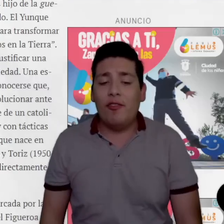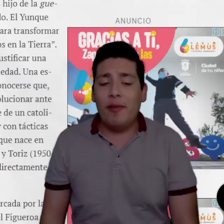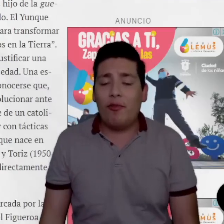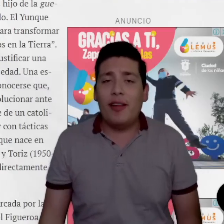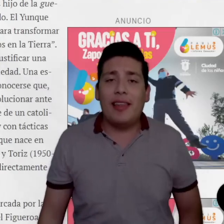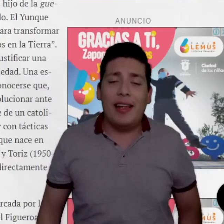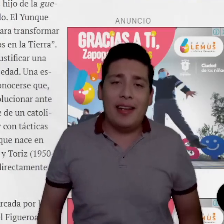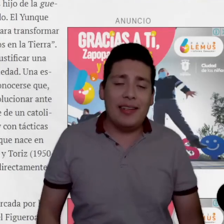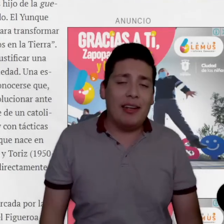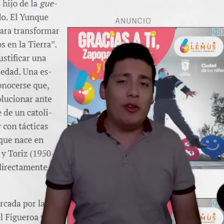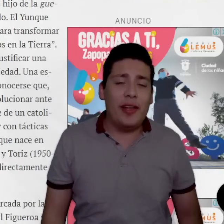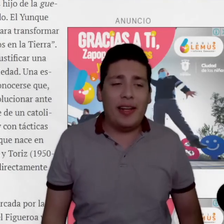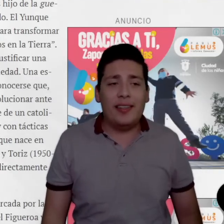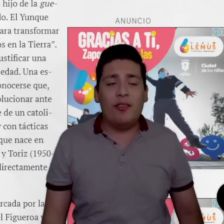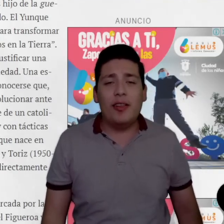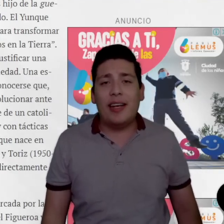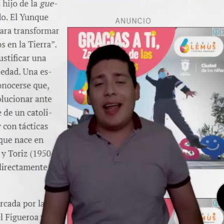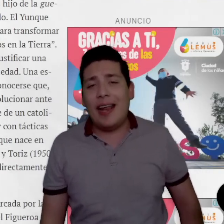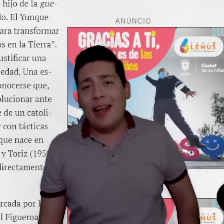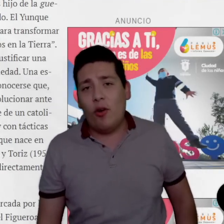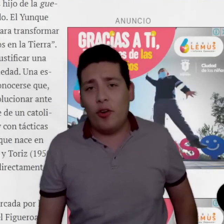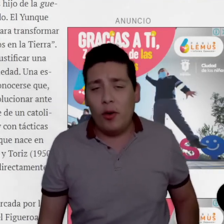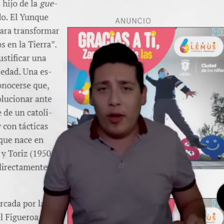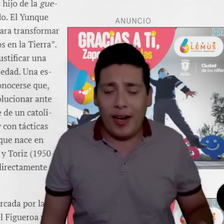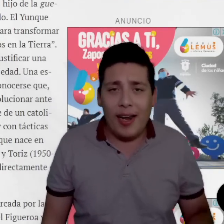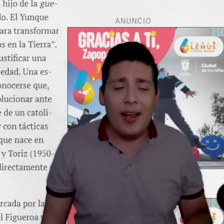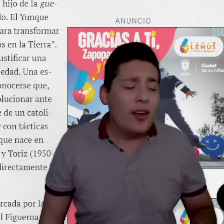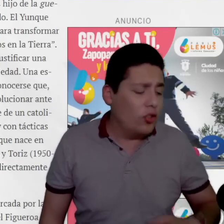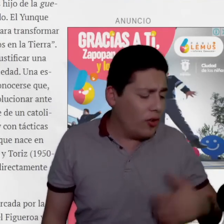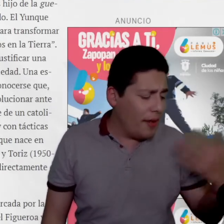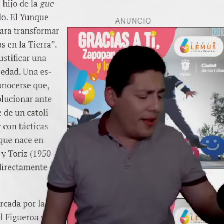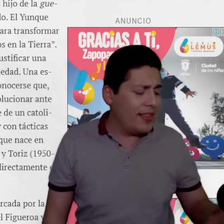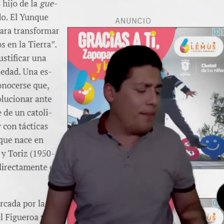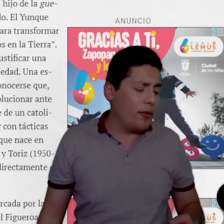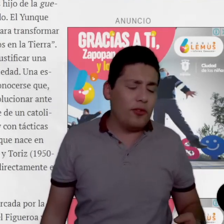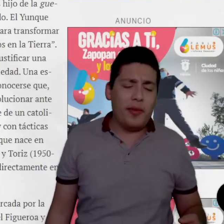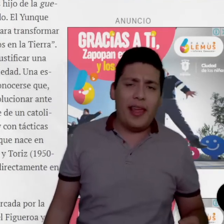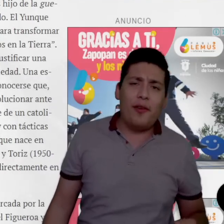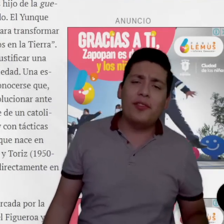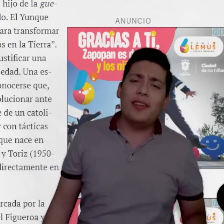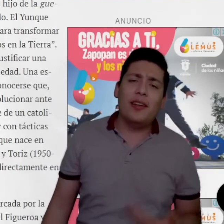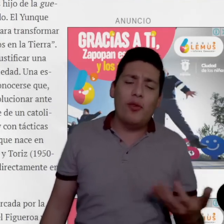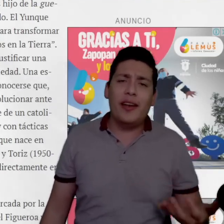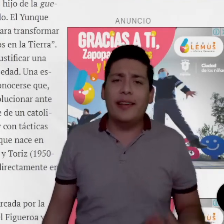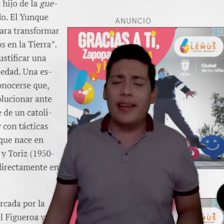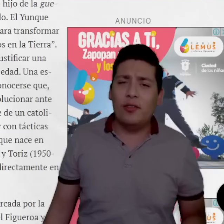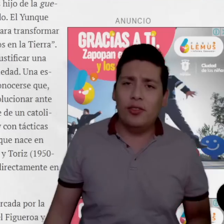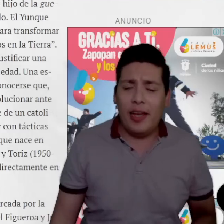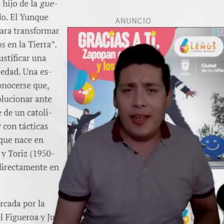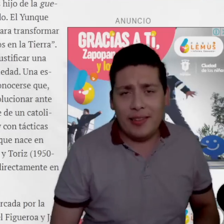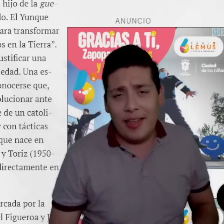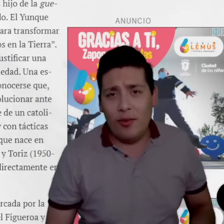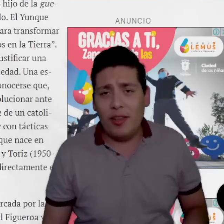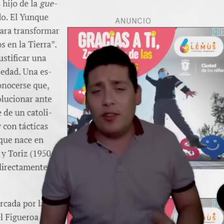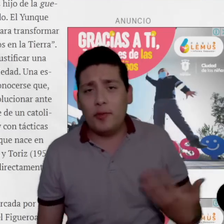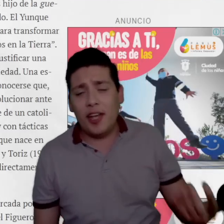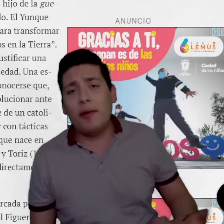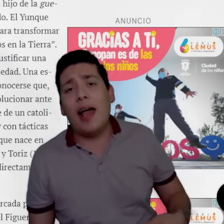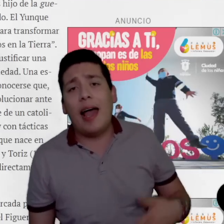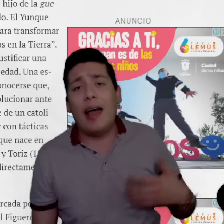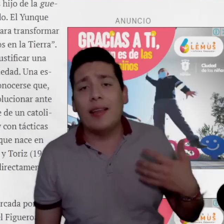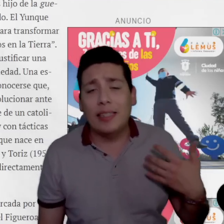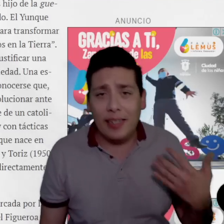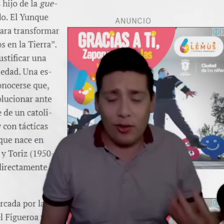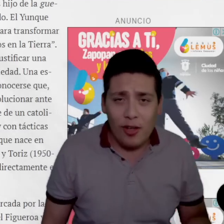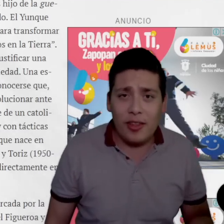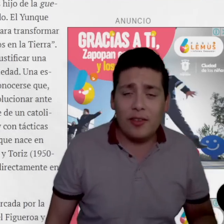familia, de nueva cuenta la Iglesia Católica se encuentra en el ojo del huracán. No solamente por los videos que circulan en redes sociales en donde se observa